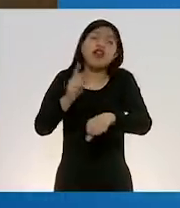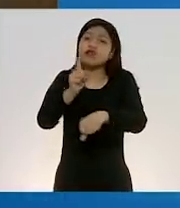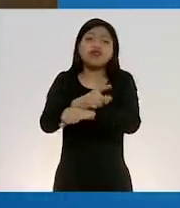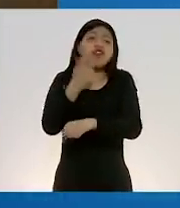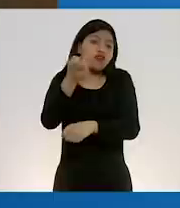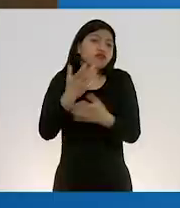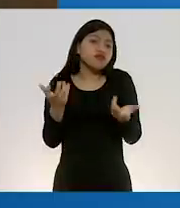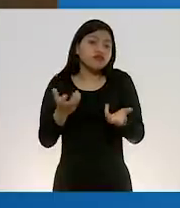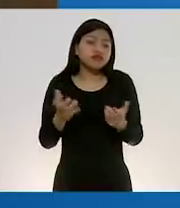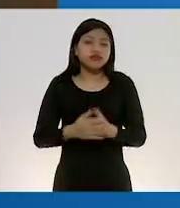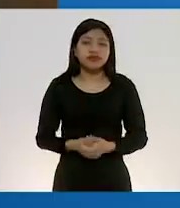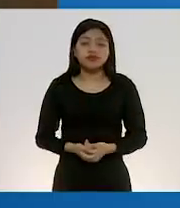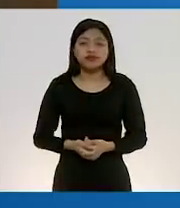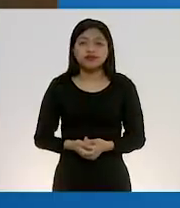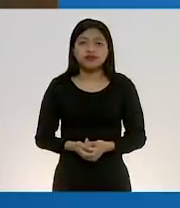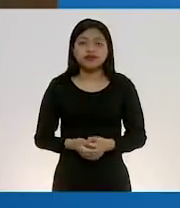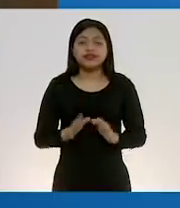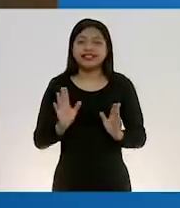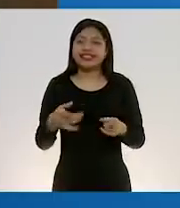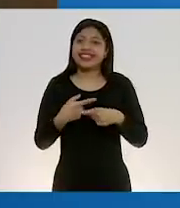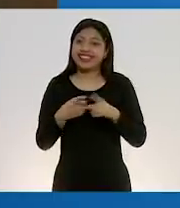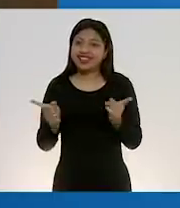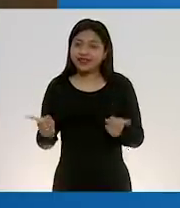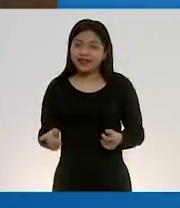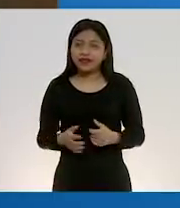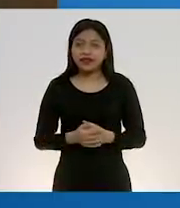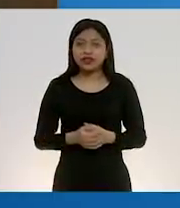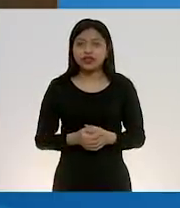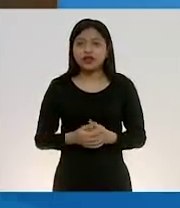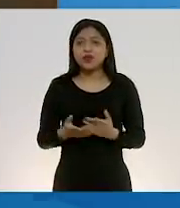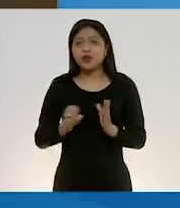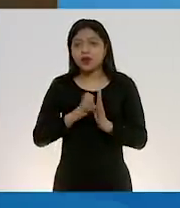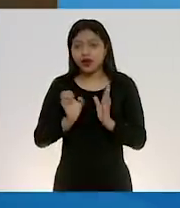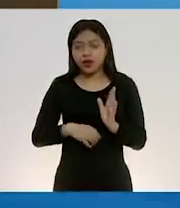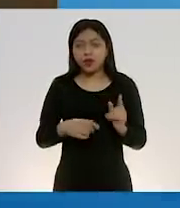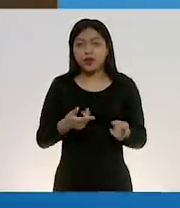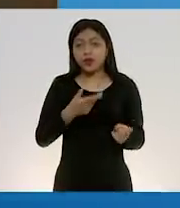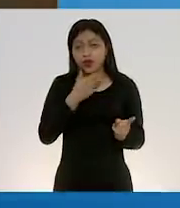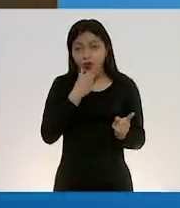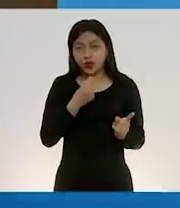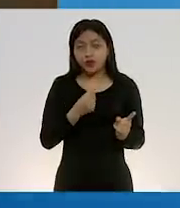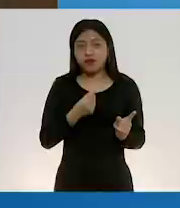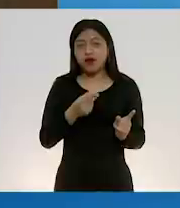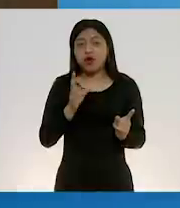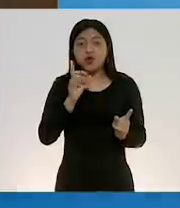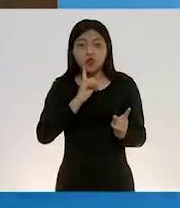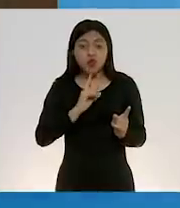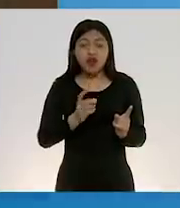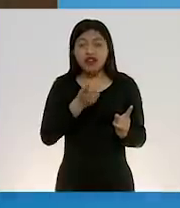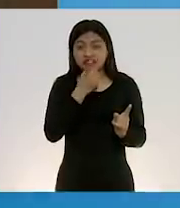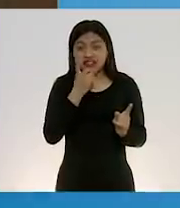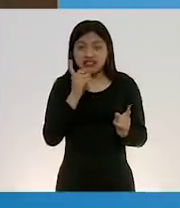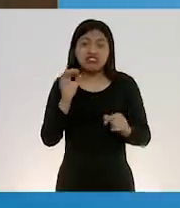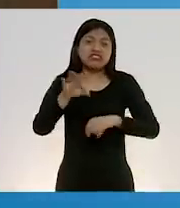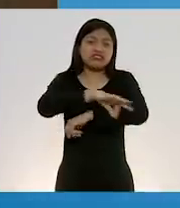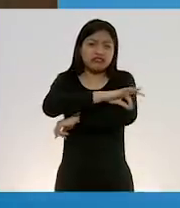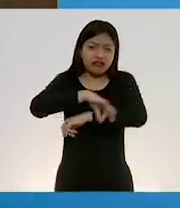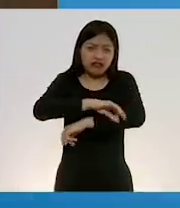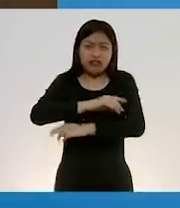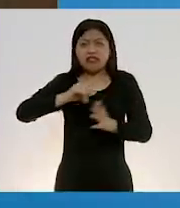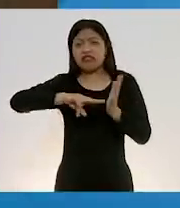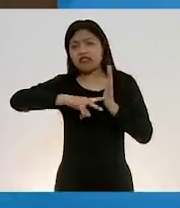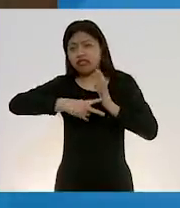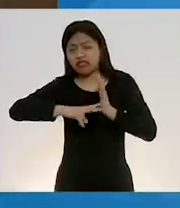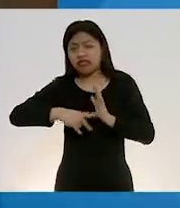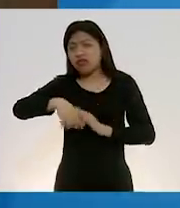en lo cual trabajamos como dentista, arquitecto, plomero, historiador. Todo lo demás es la vida cotidiana, lo